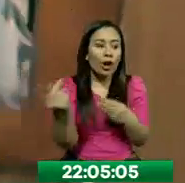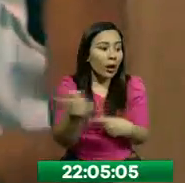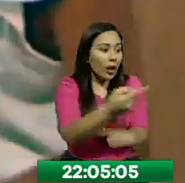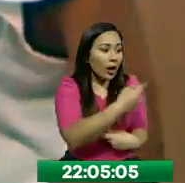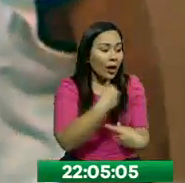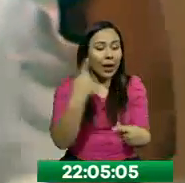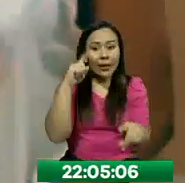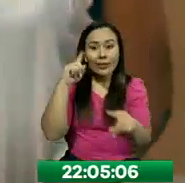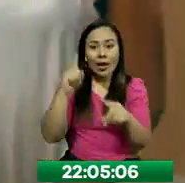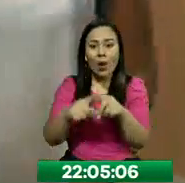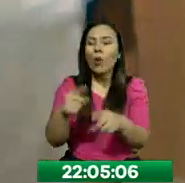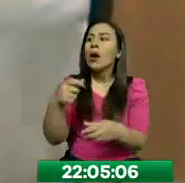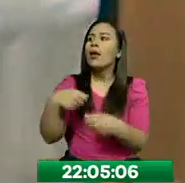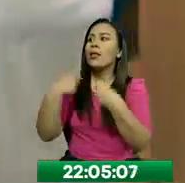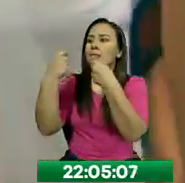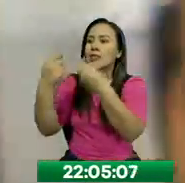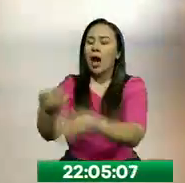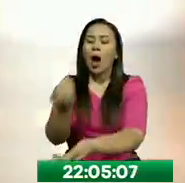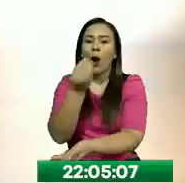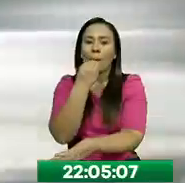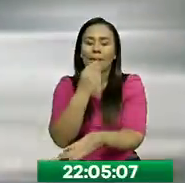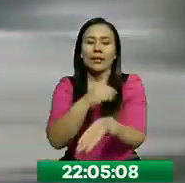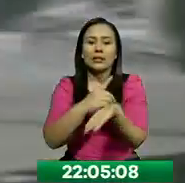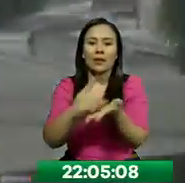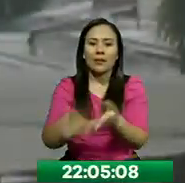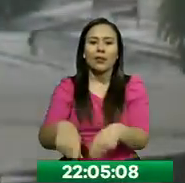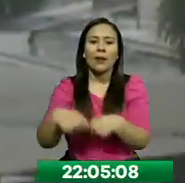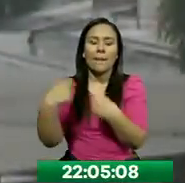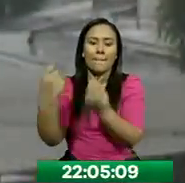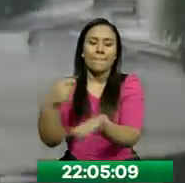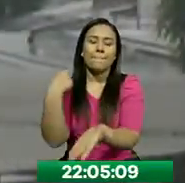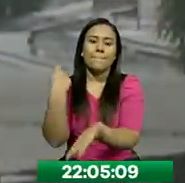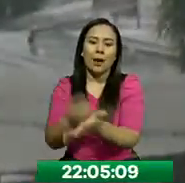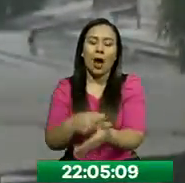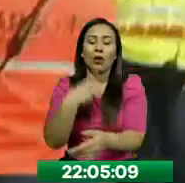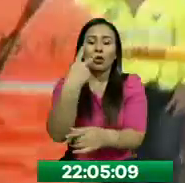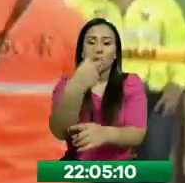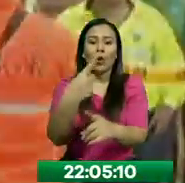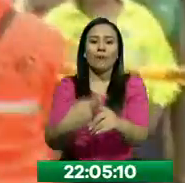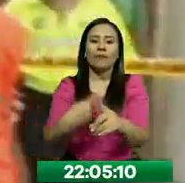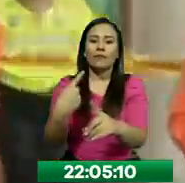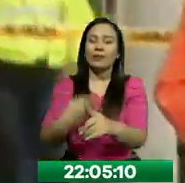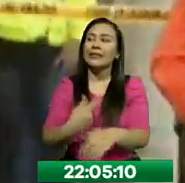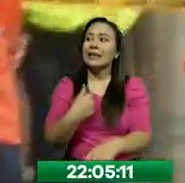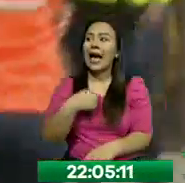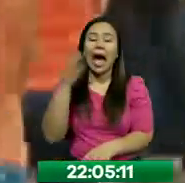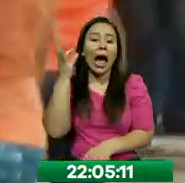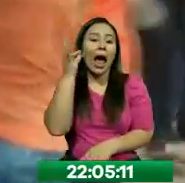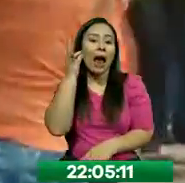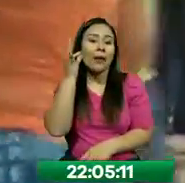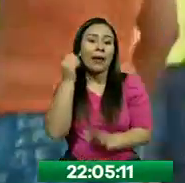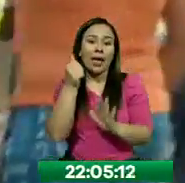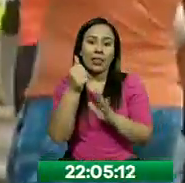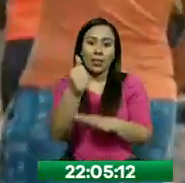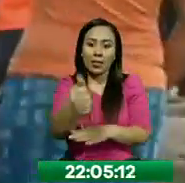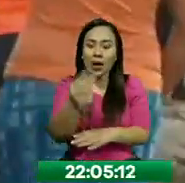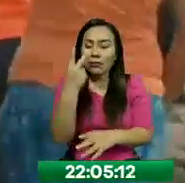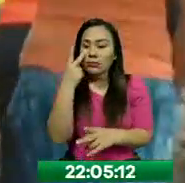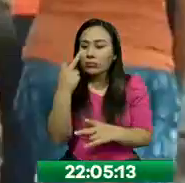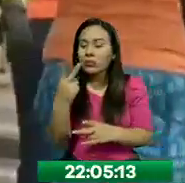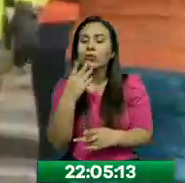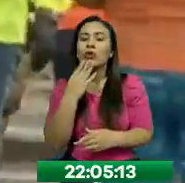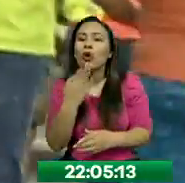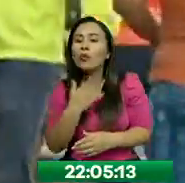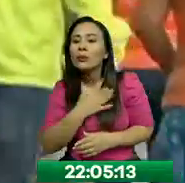pagamos una funda de comida a la semana después de dos meses solo su hermana tuvo acceso al lugar para observar de cerca el proceso